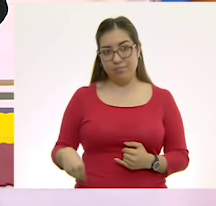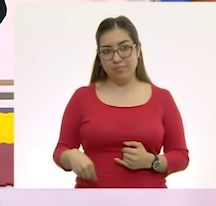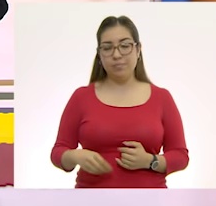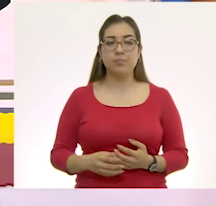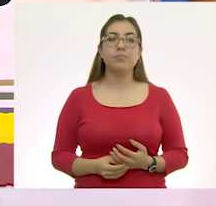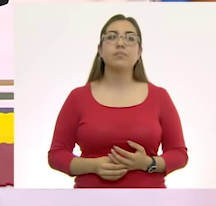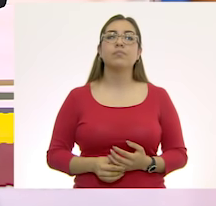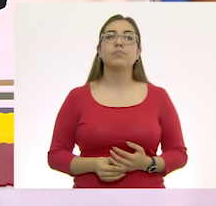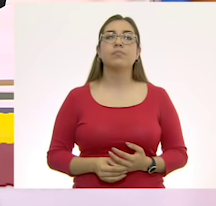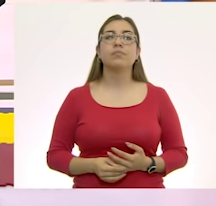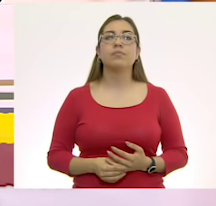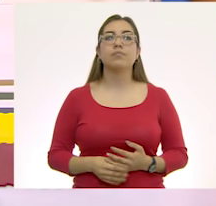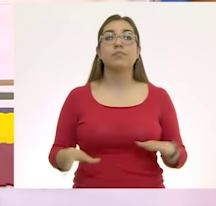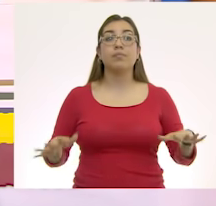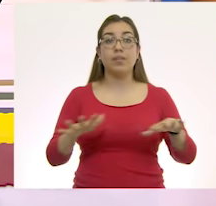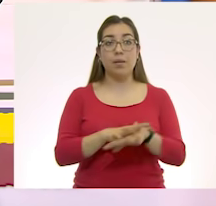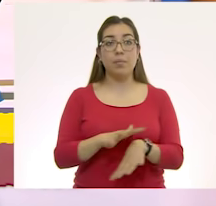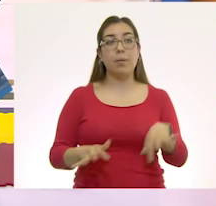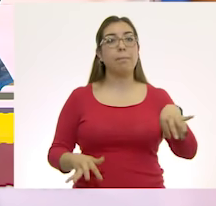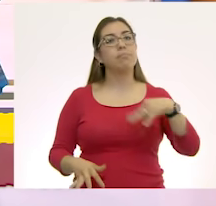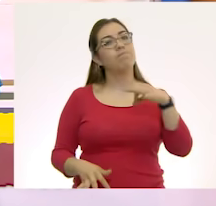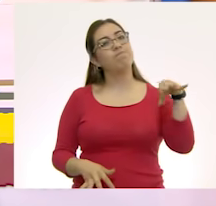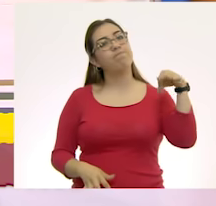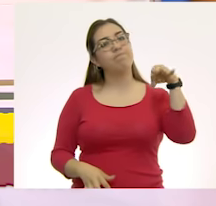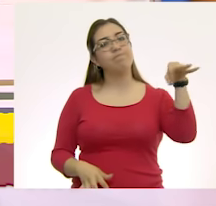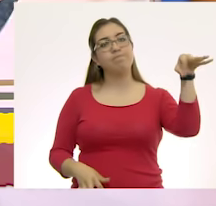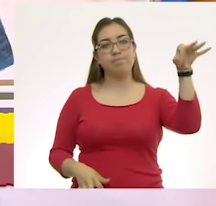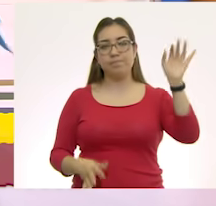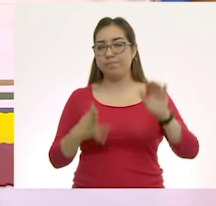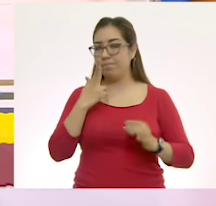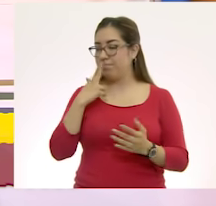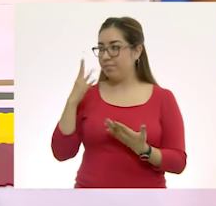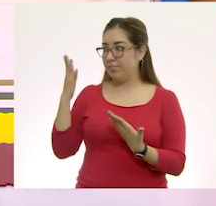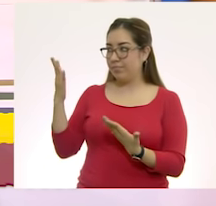1, 2, 3, 4. Lo cambiamos de mano y empezamos hacia arriba.